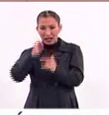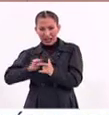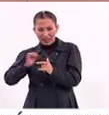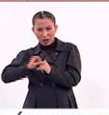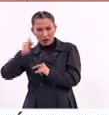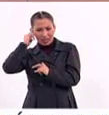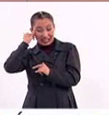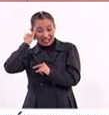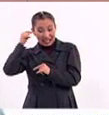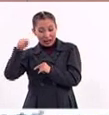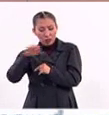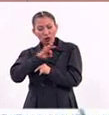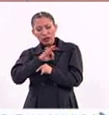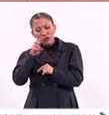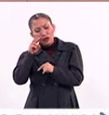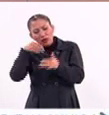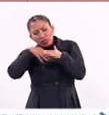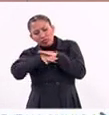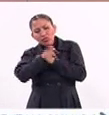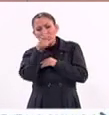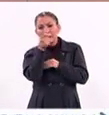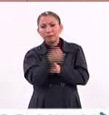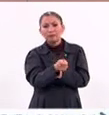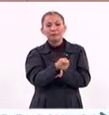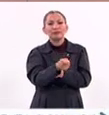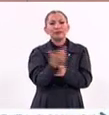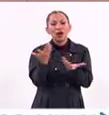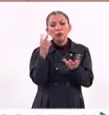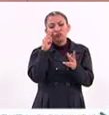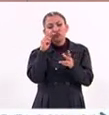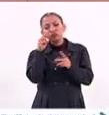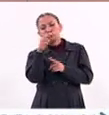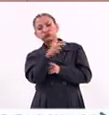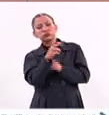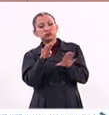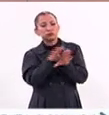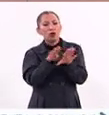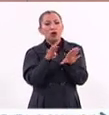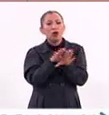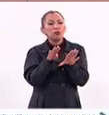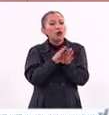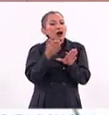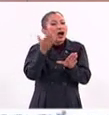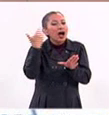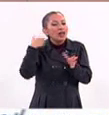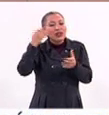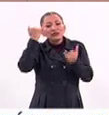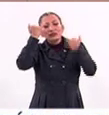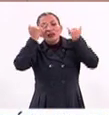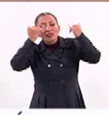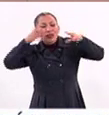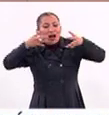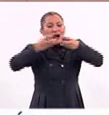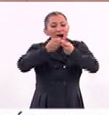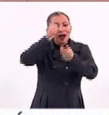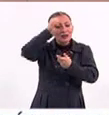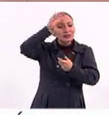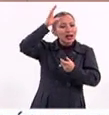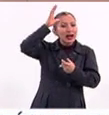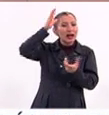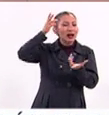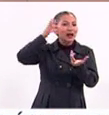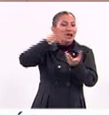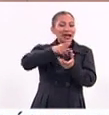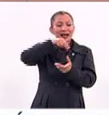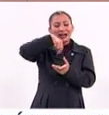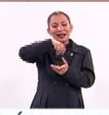prehispánicos podamos estar adentrándonos a una visión de cómo era esta cosmogonía azteca desde la cuestión